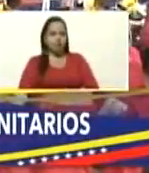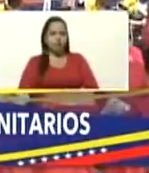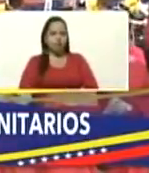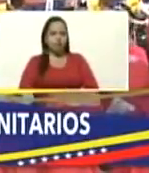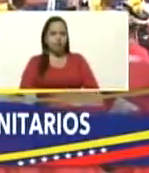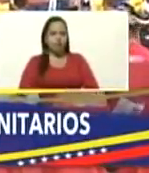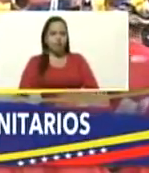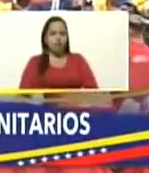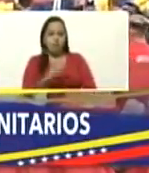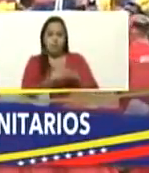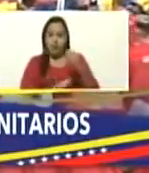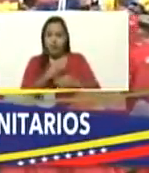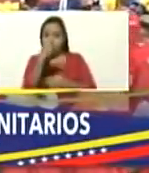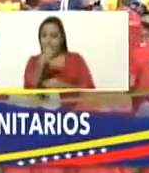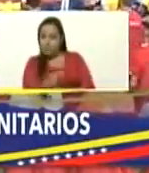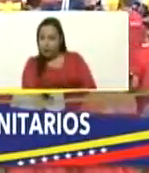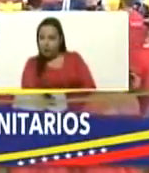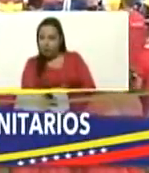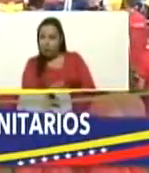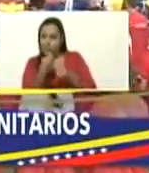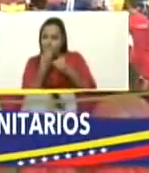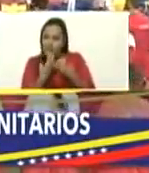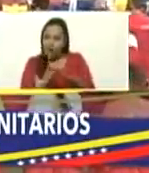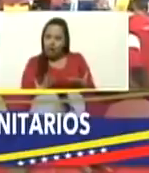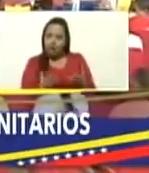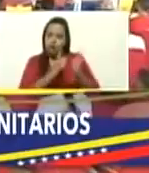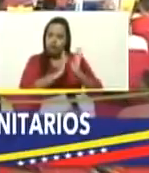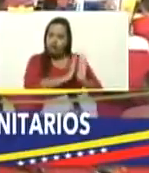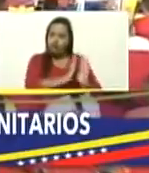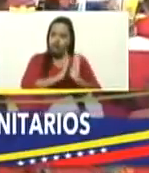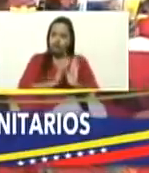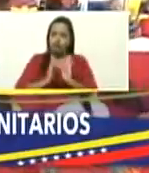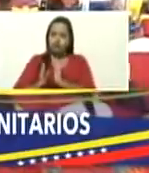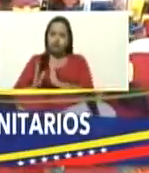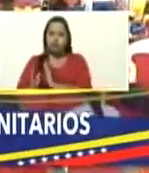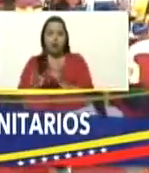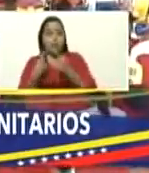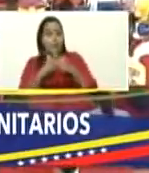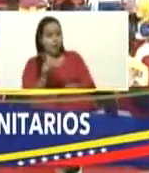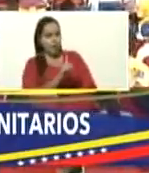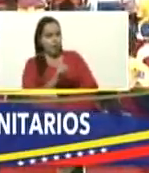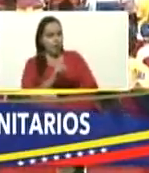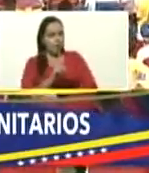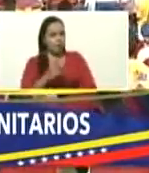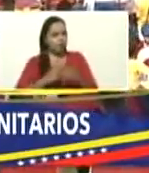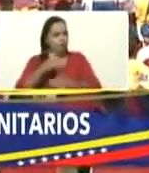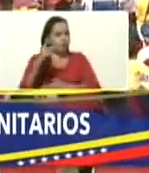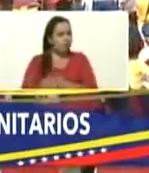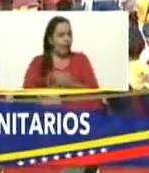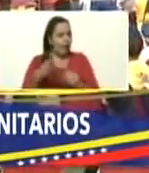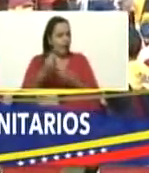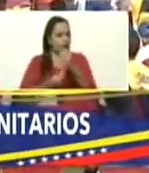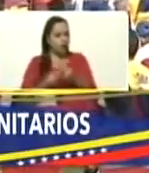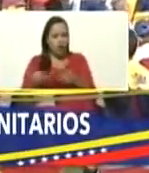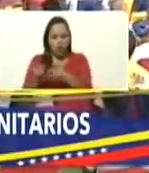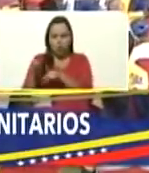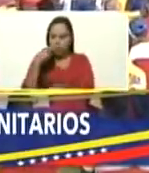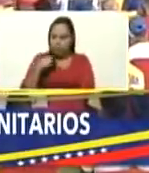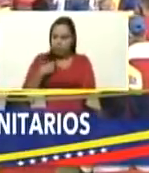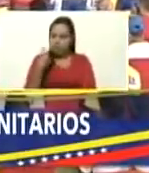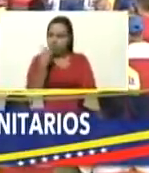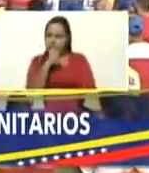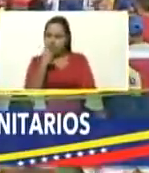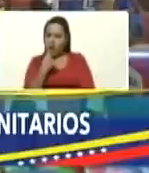Vamos a planificarnos bien. Pero no es un plan hecho por, como dice Terán,